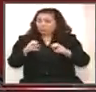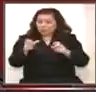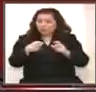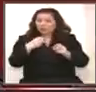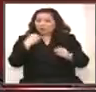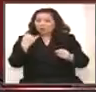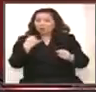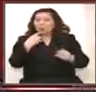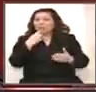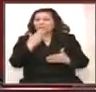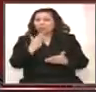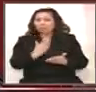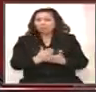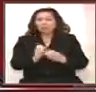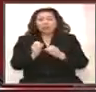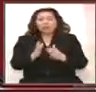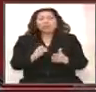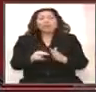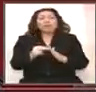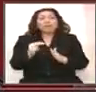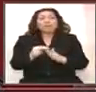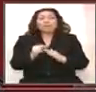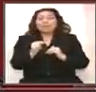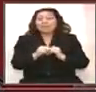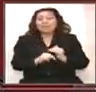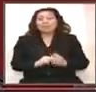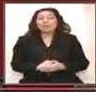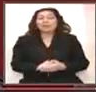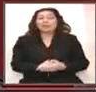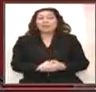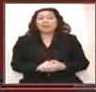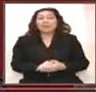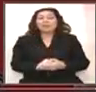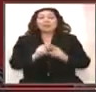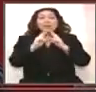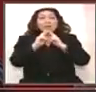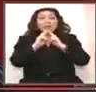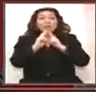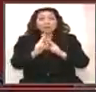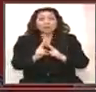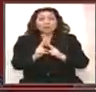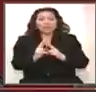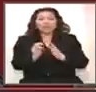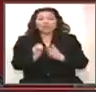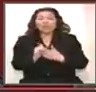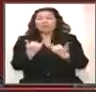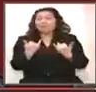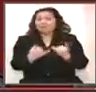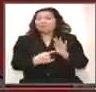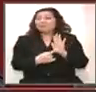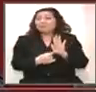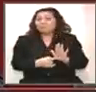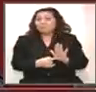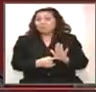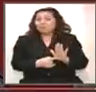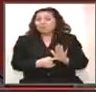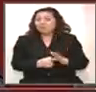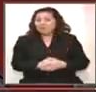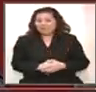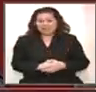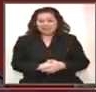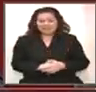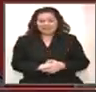de adolescentes infractores condenados a nivel nacional. Los resultados son los que aquí se muestran. Si se